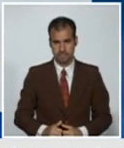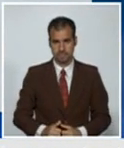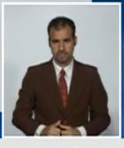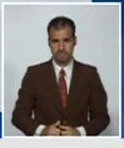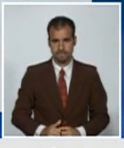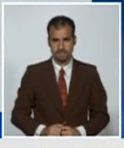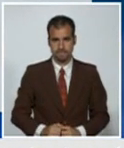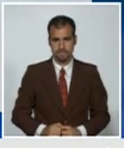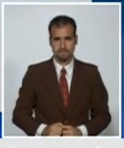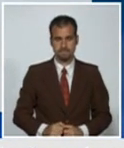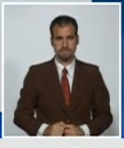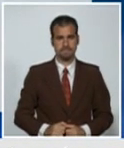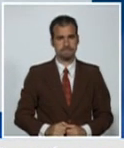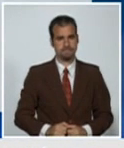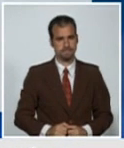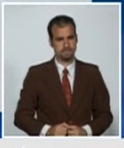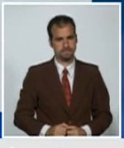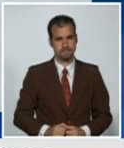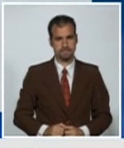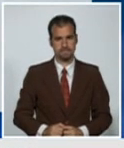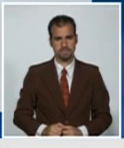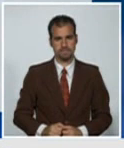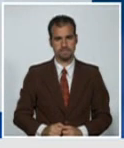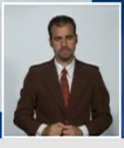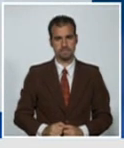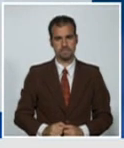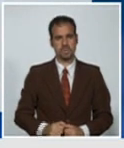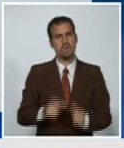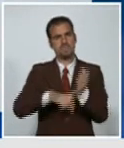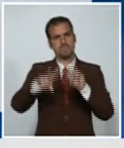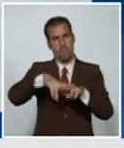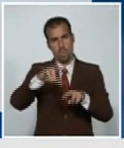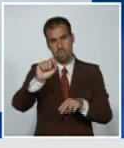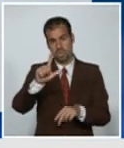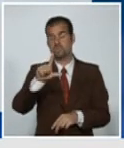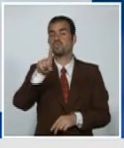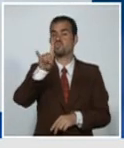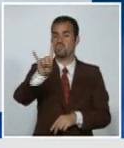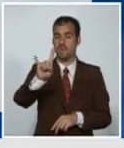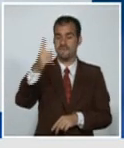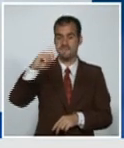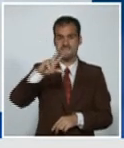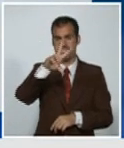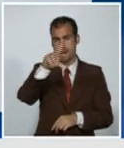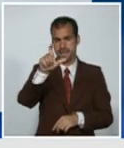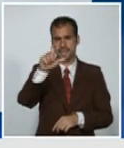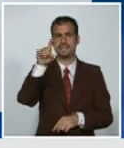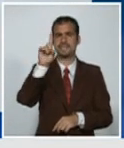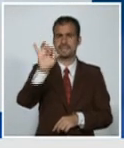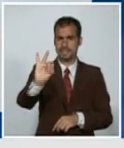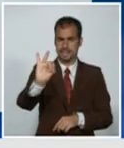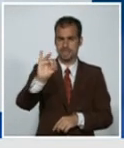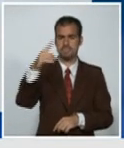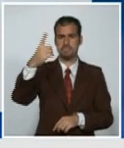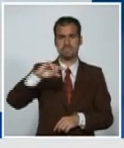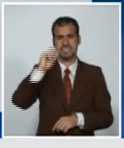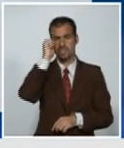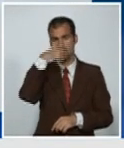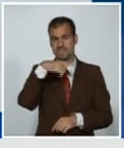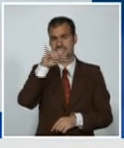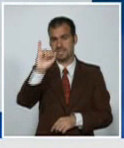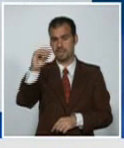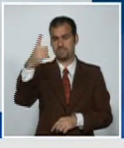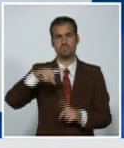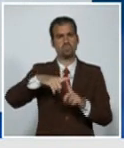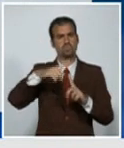uno, Holguín 9, Villa Clara 7, Ciego de Ávila 6, Las Tunas